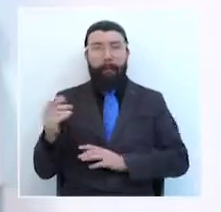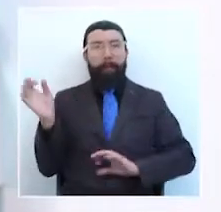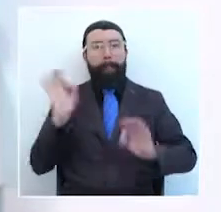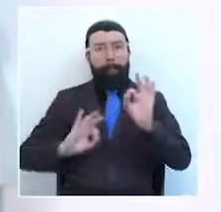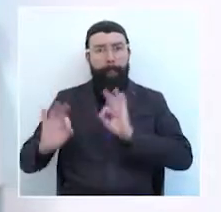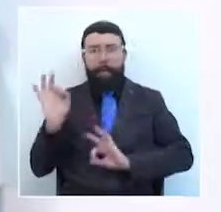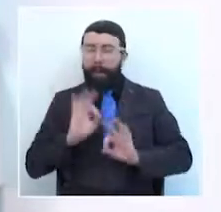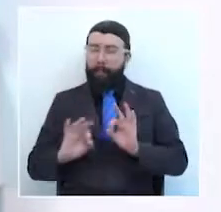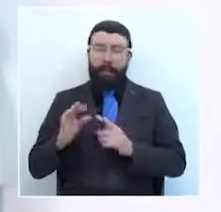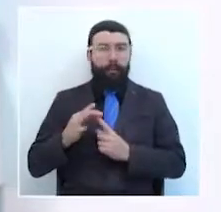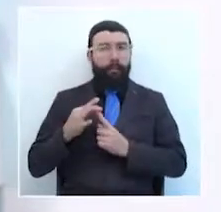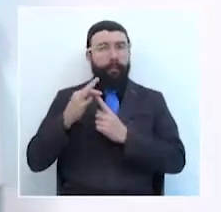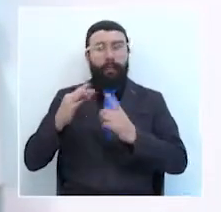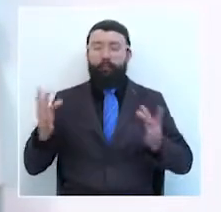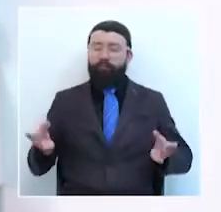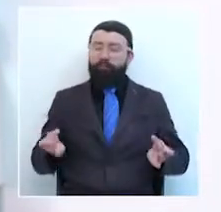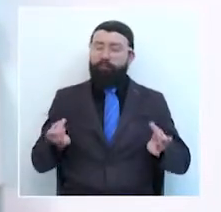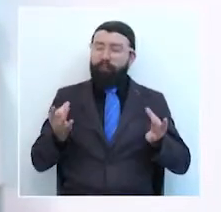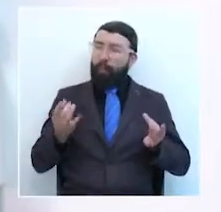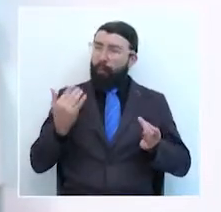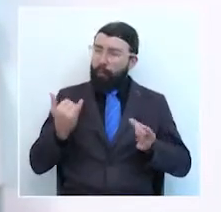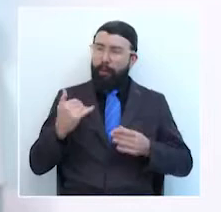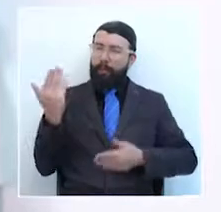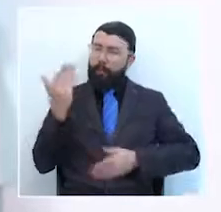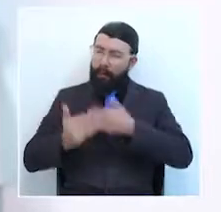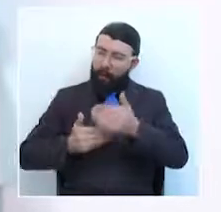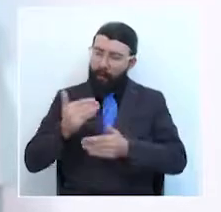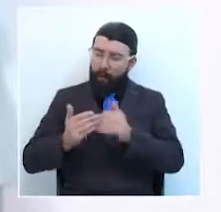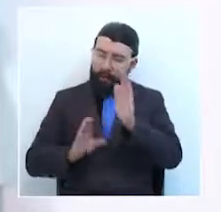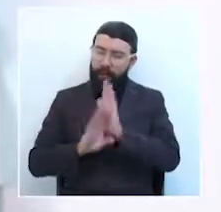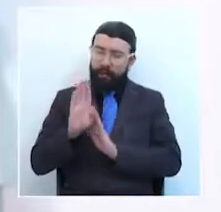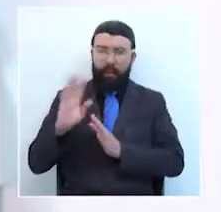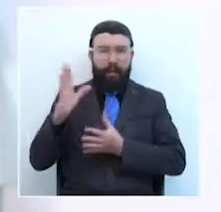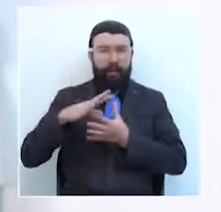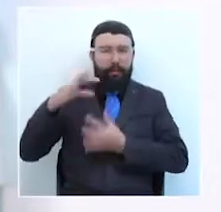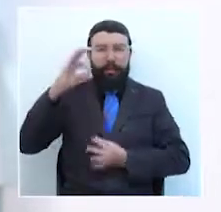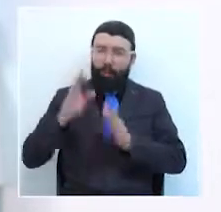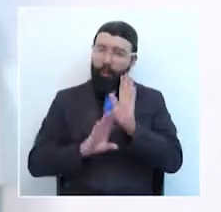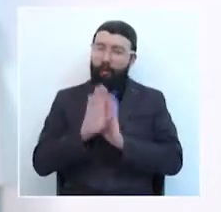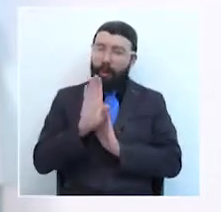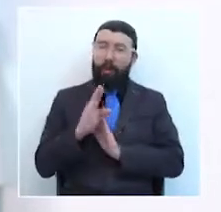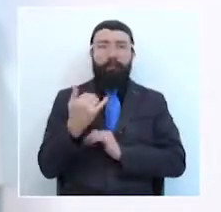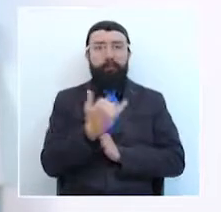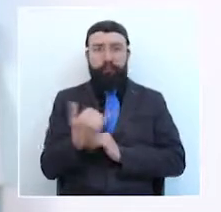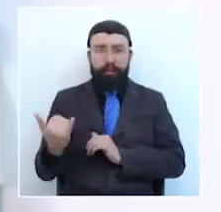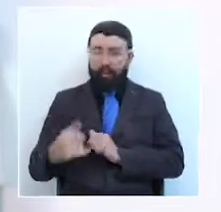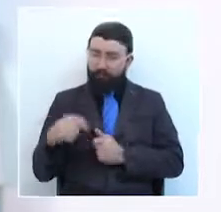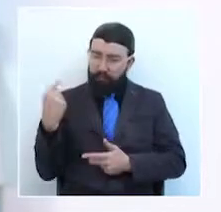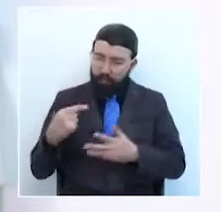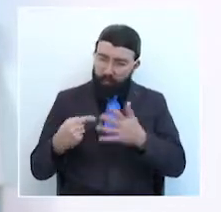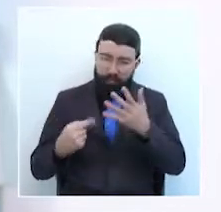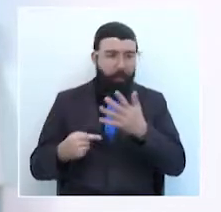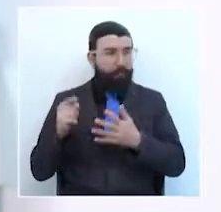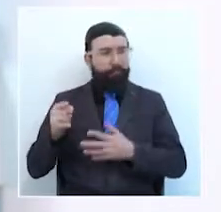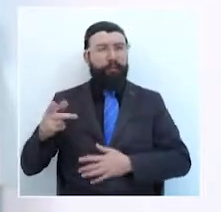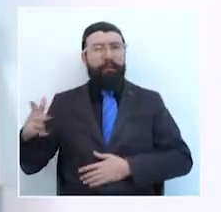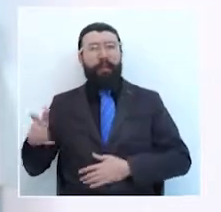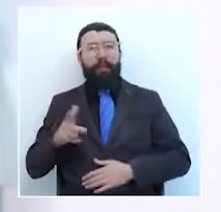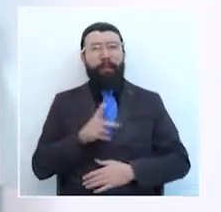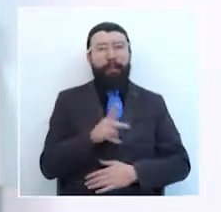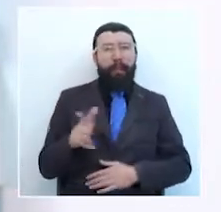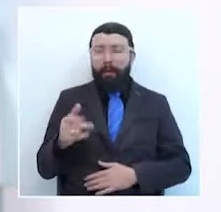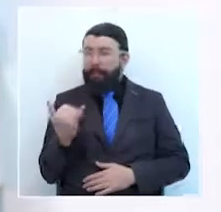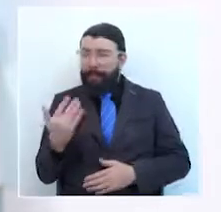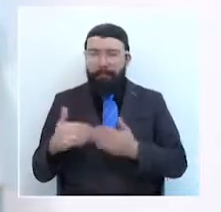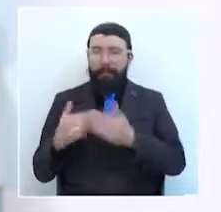para poder caminar y para poder avanzar espiritualmente eso esos ingredientes de ese recorrido que inicia doctor